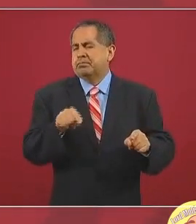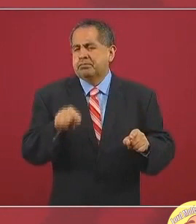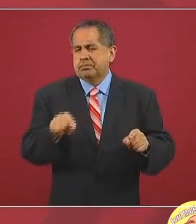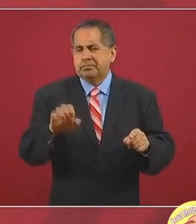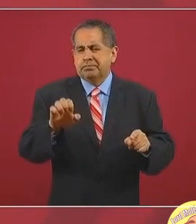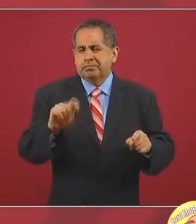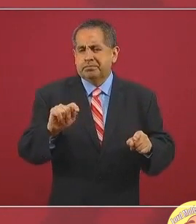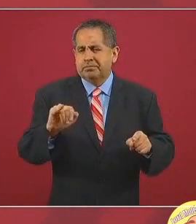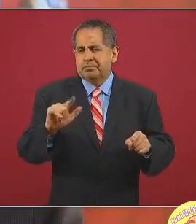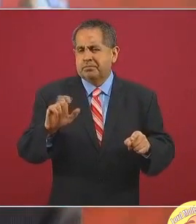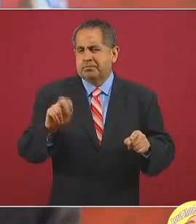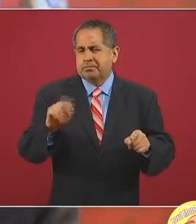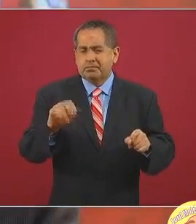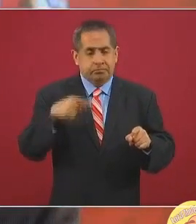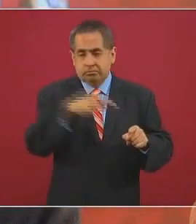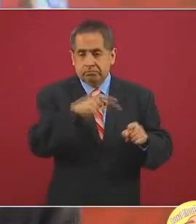etileno